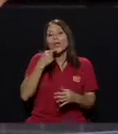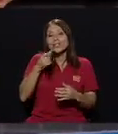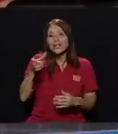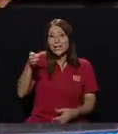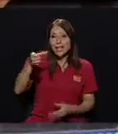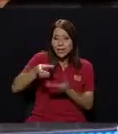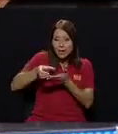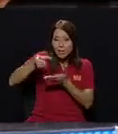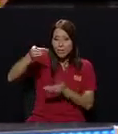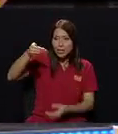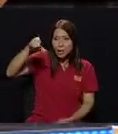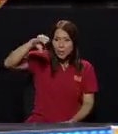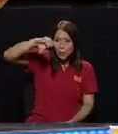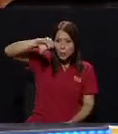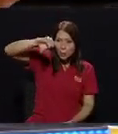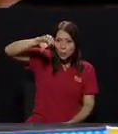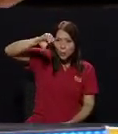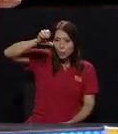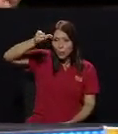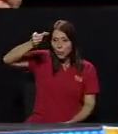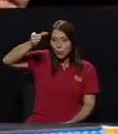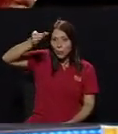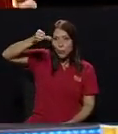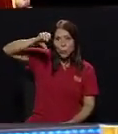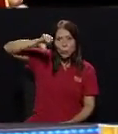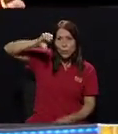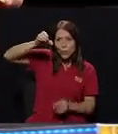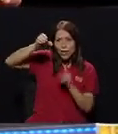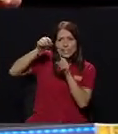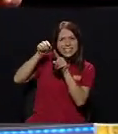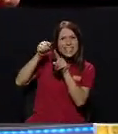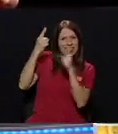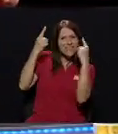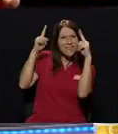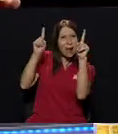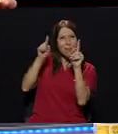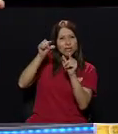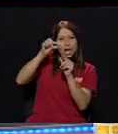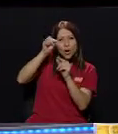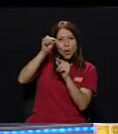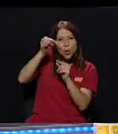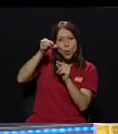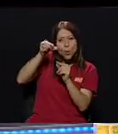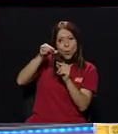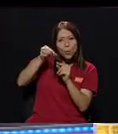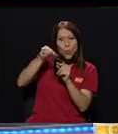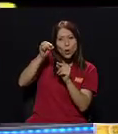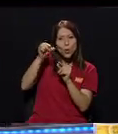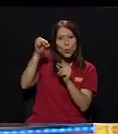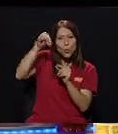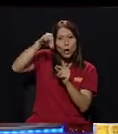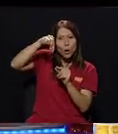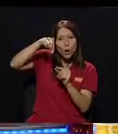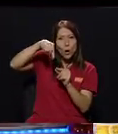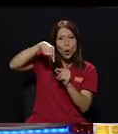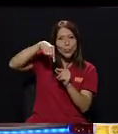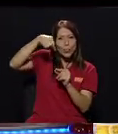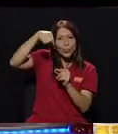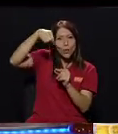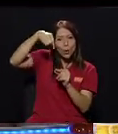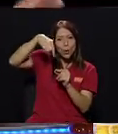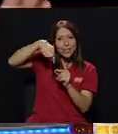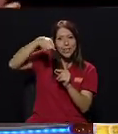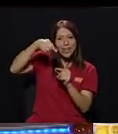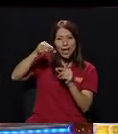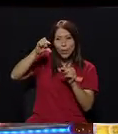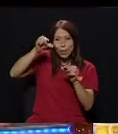gotita. Ah, sí, ahí va. Esto no dice mayor cosa sobre lo que es la adulteración de la miel de abeja.